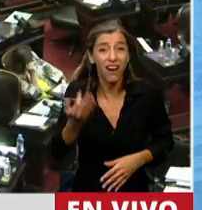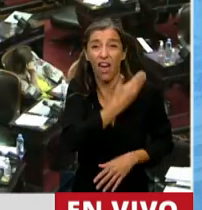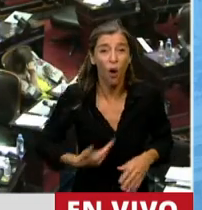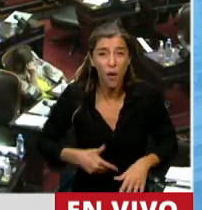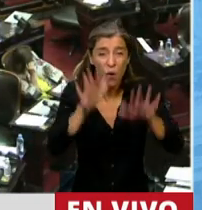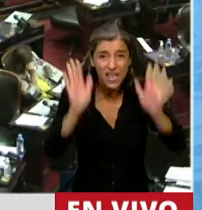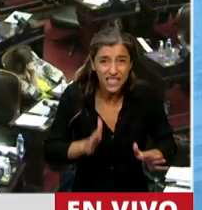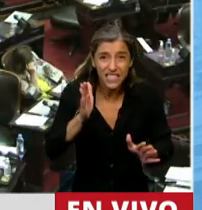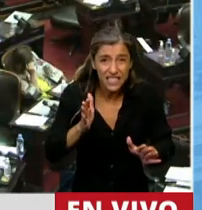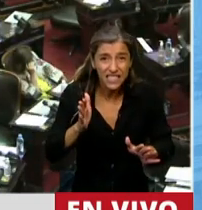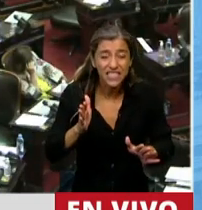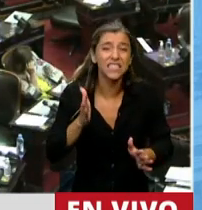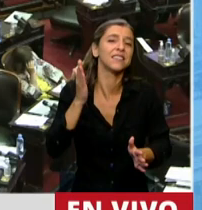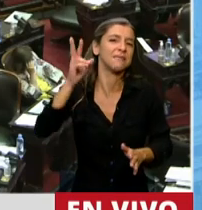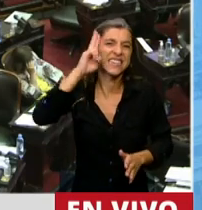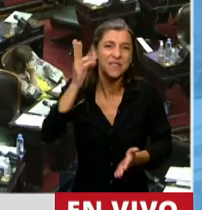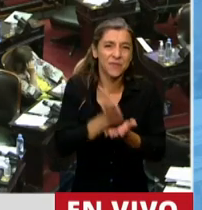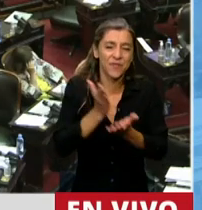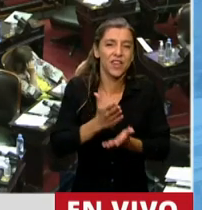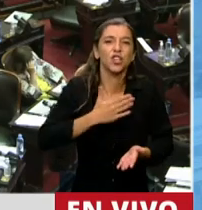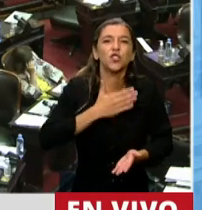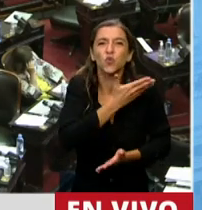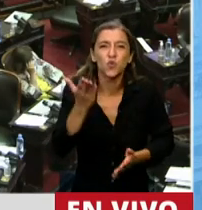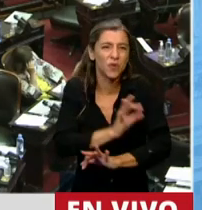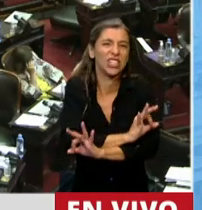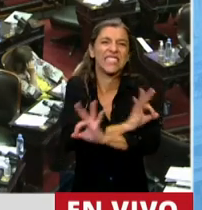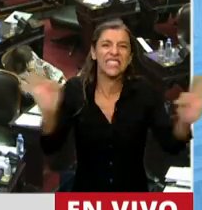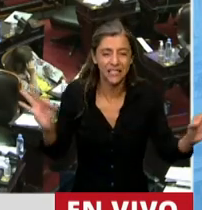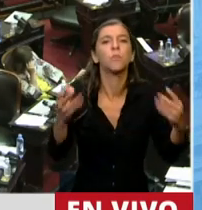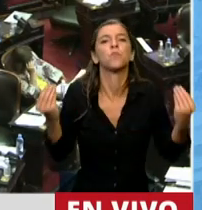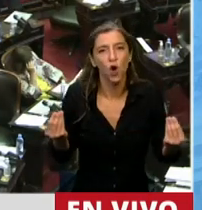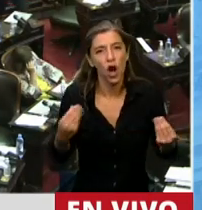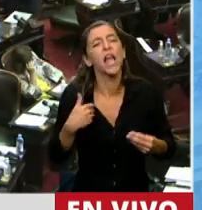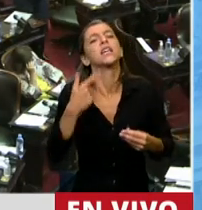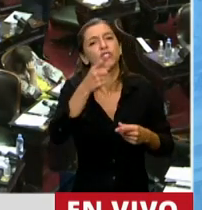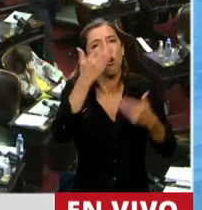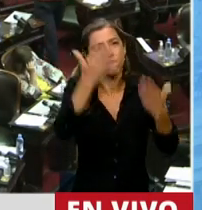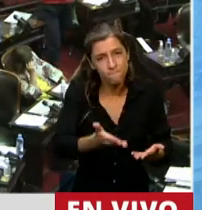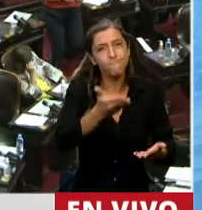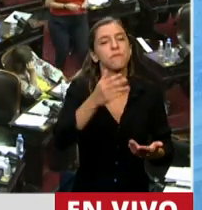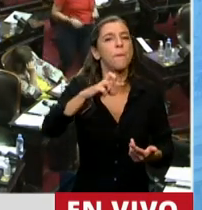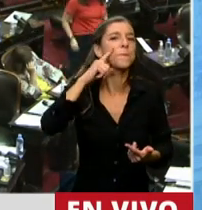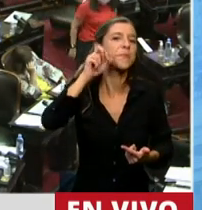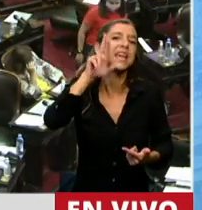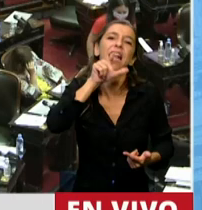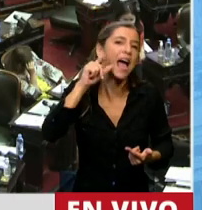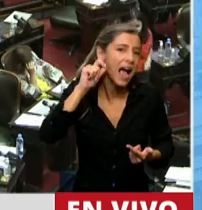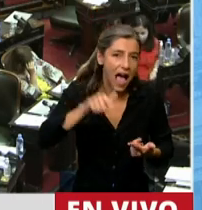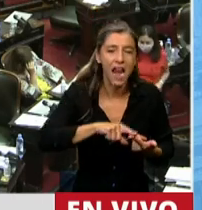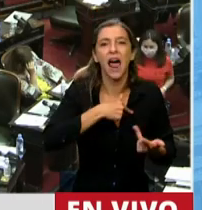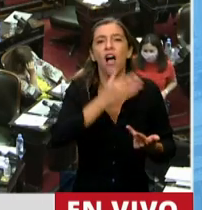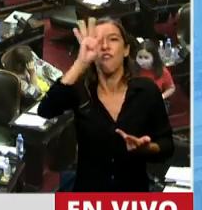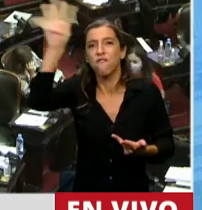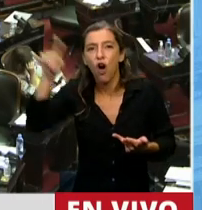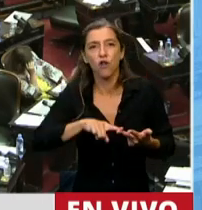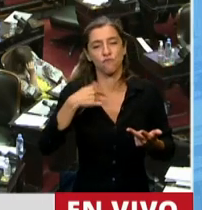eso reivindico a Horacio Pietragala, reivindico al pueblo de Formosa, reivindico a su gobierno, reivindico al menor